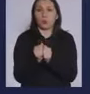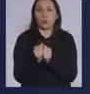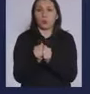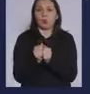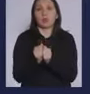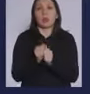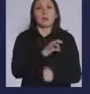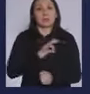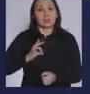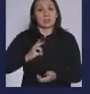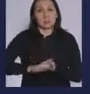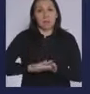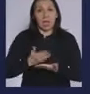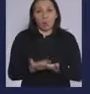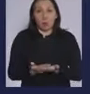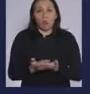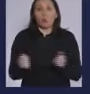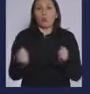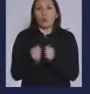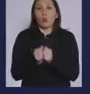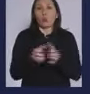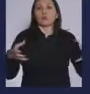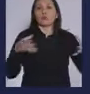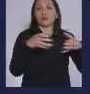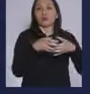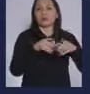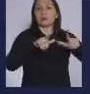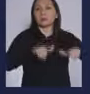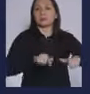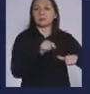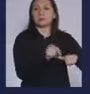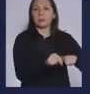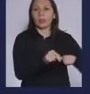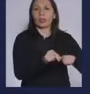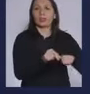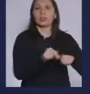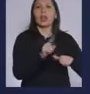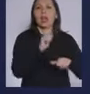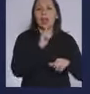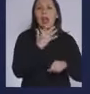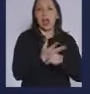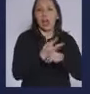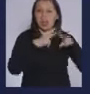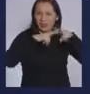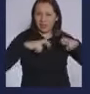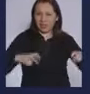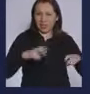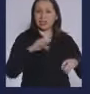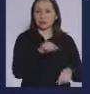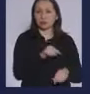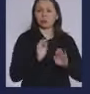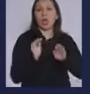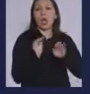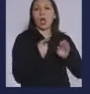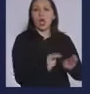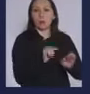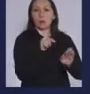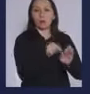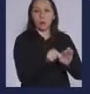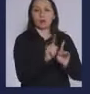el ministerio de salud junto a la edición de dónde está epidemiología apoyando en